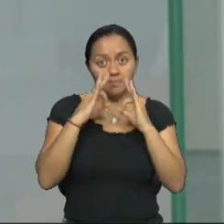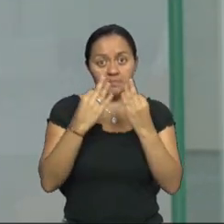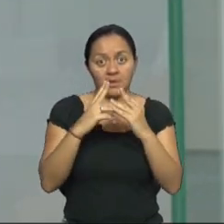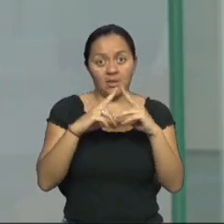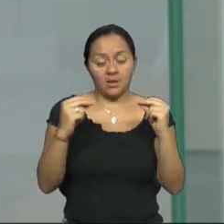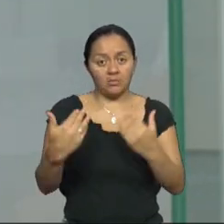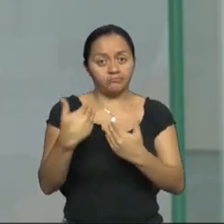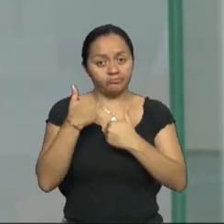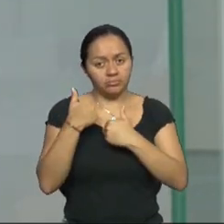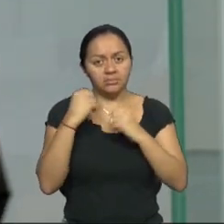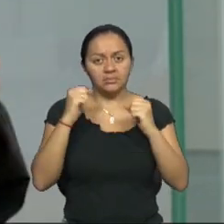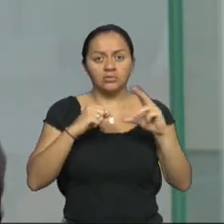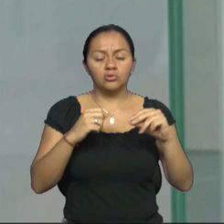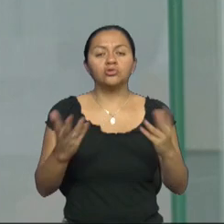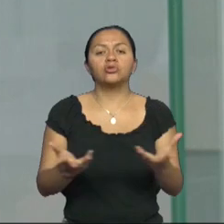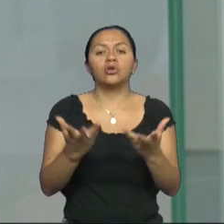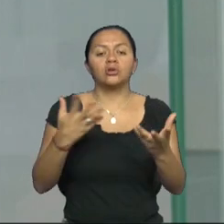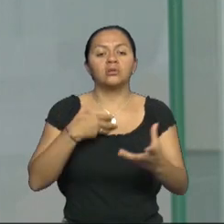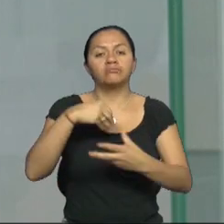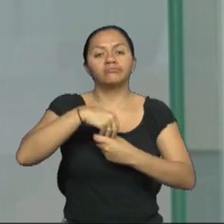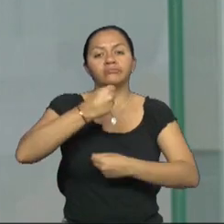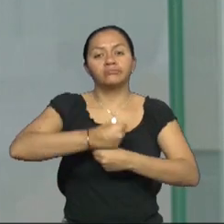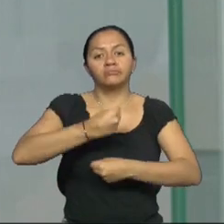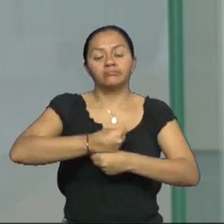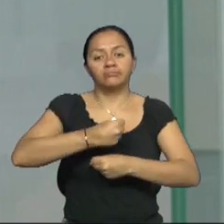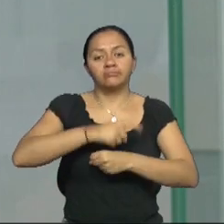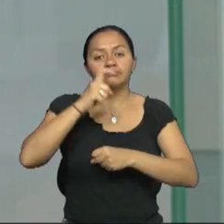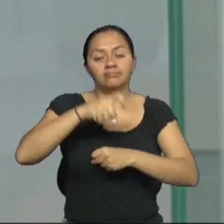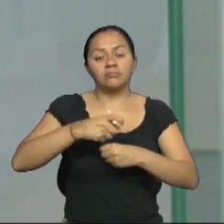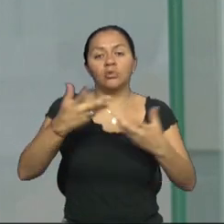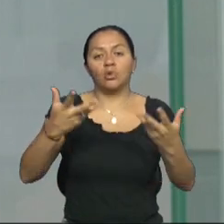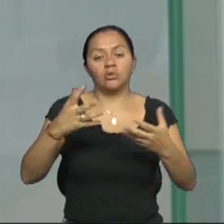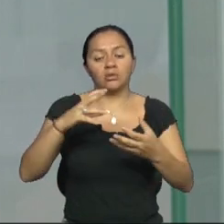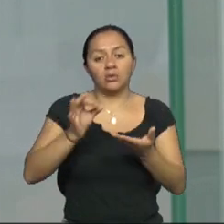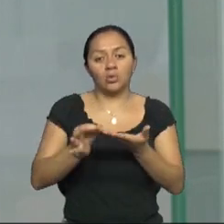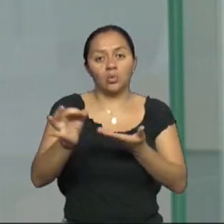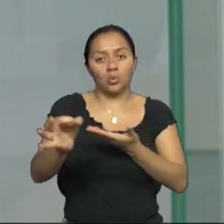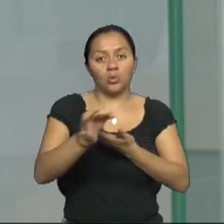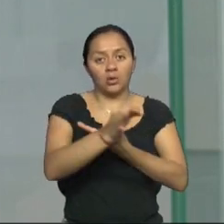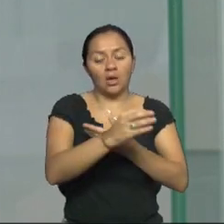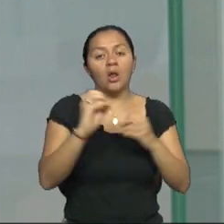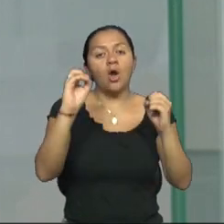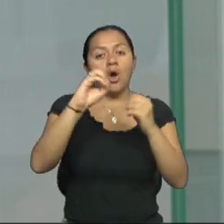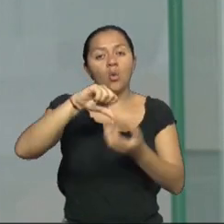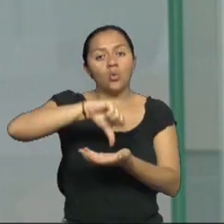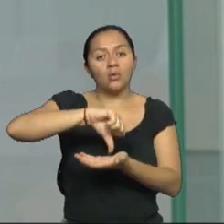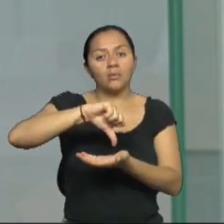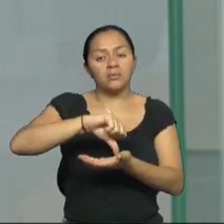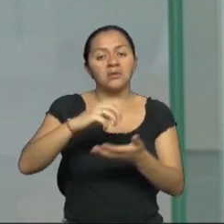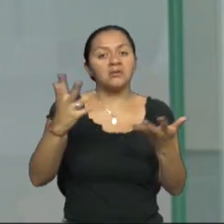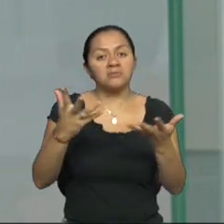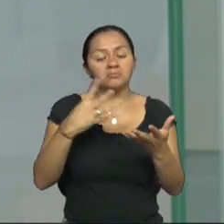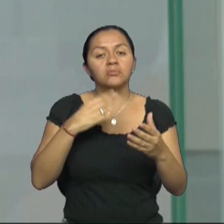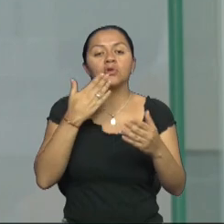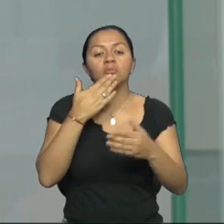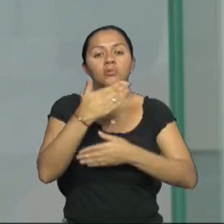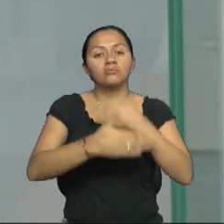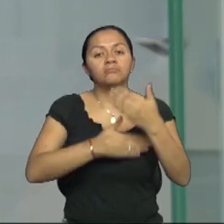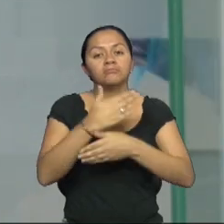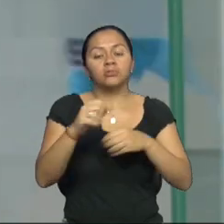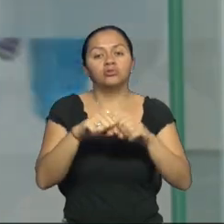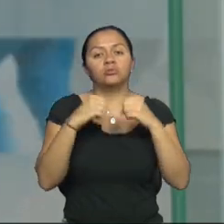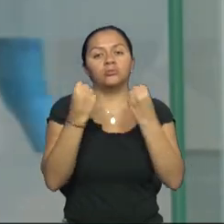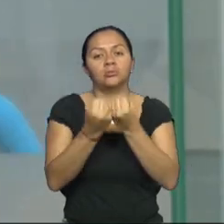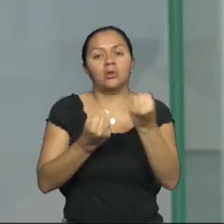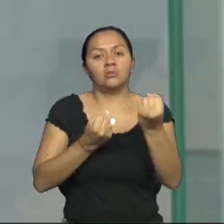sea, no sé en qué sector estás trabajando tú, principalmente en el área rural o en el área urbana, pero ¿cómo lo ves que ha aportado a esta sociedad